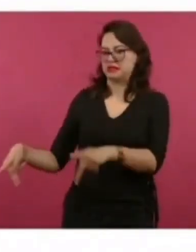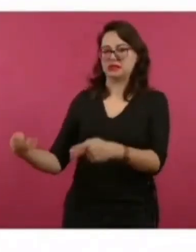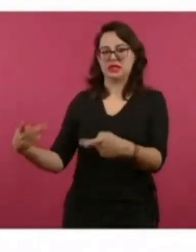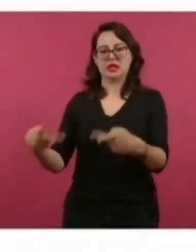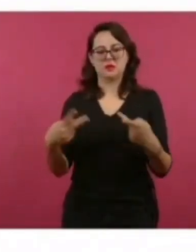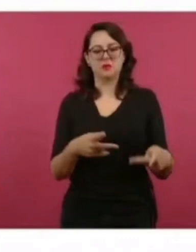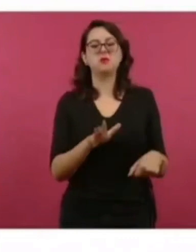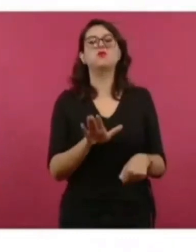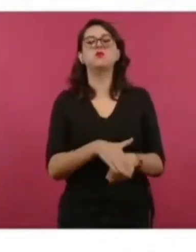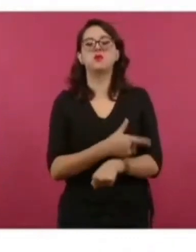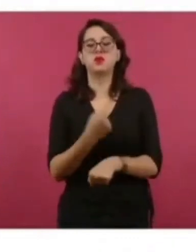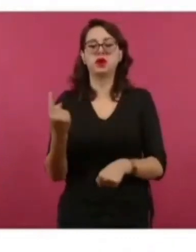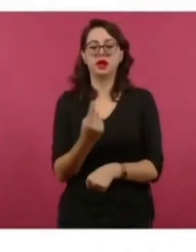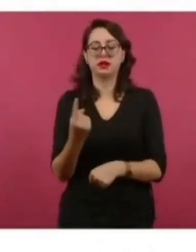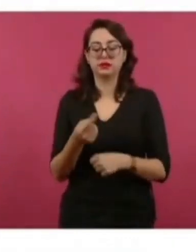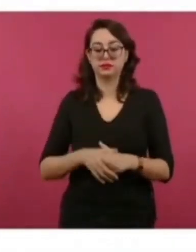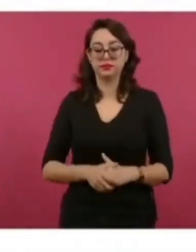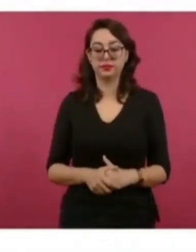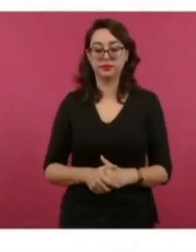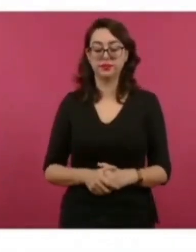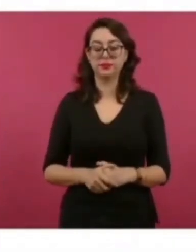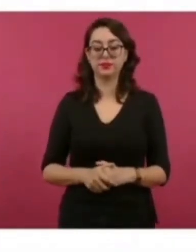esto?